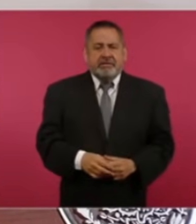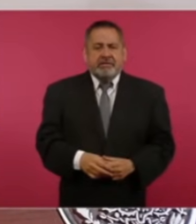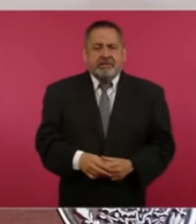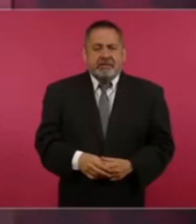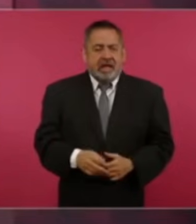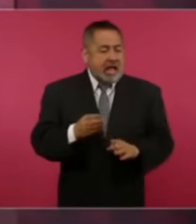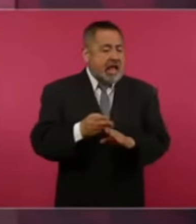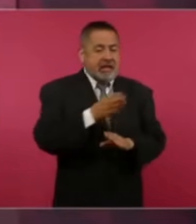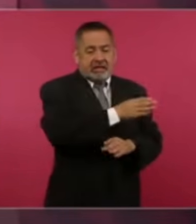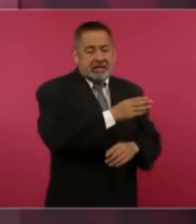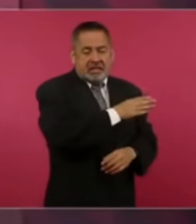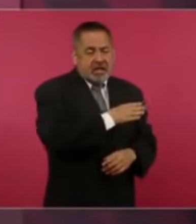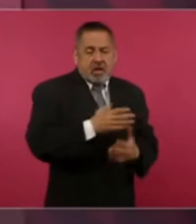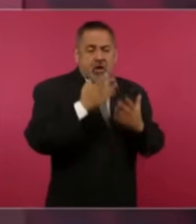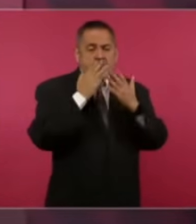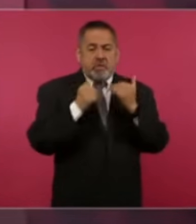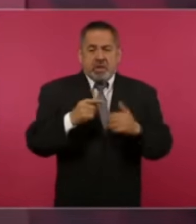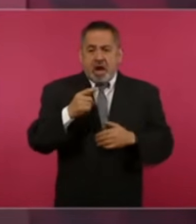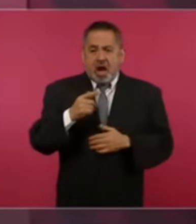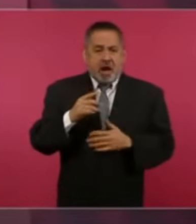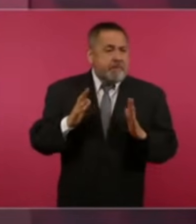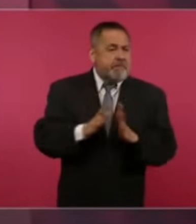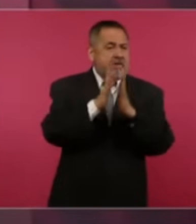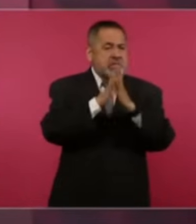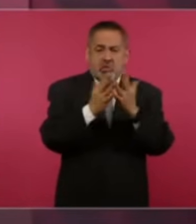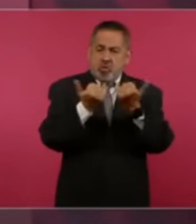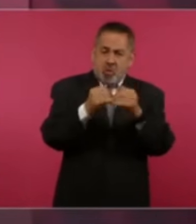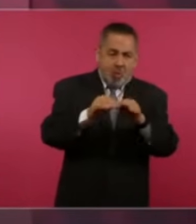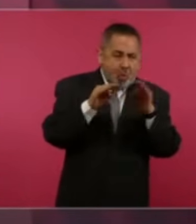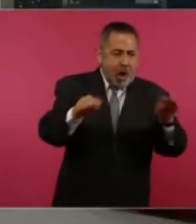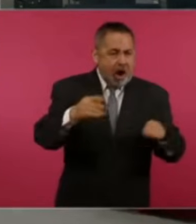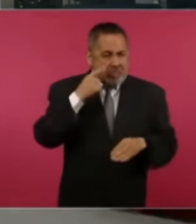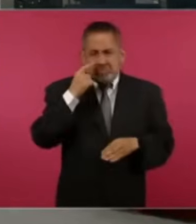no había democracia,